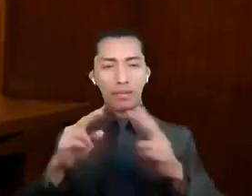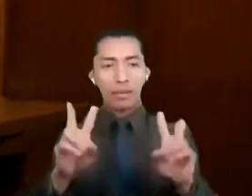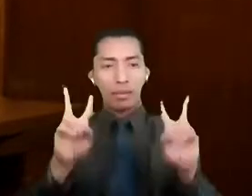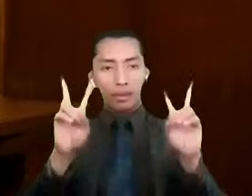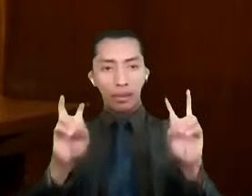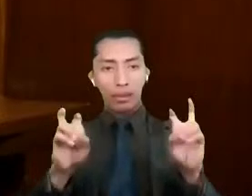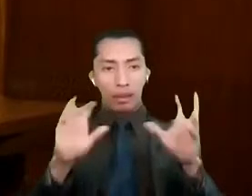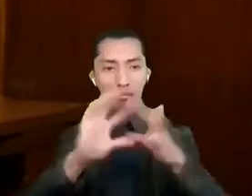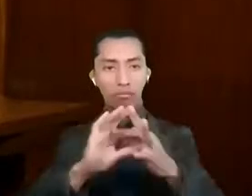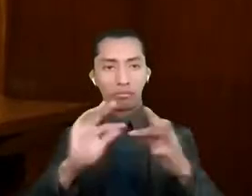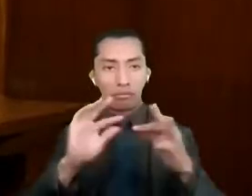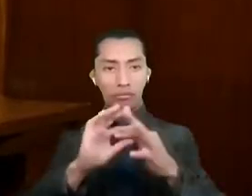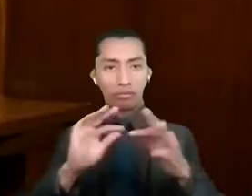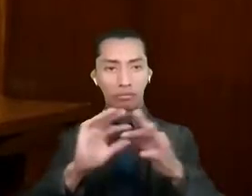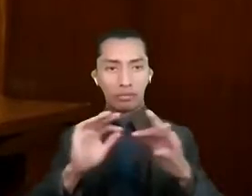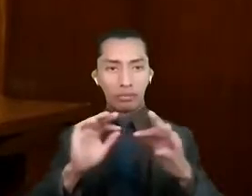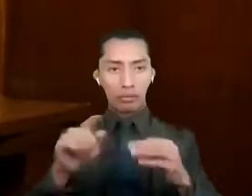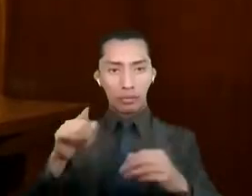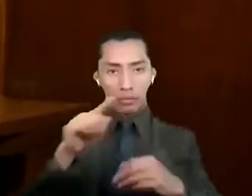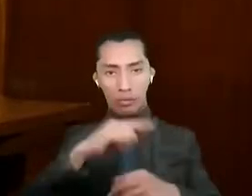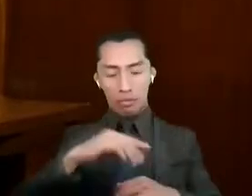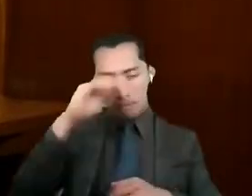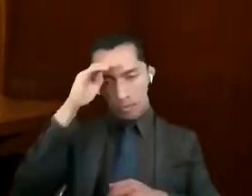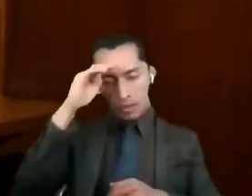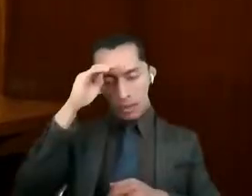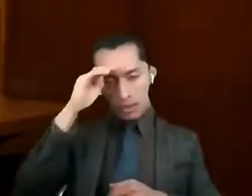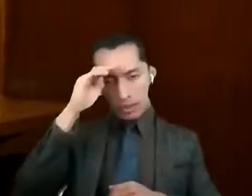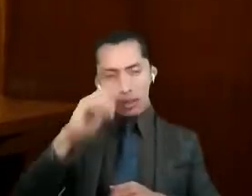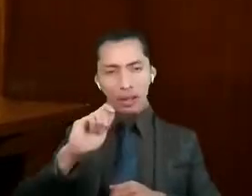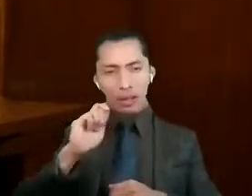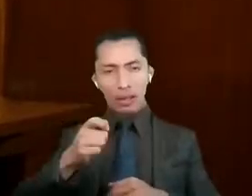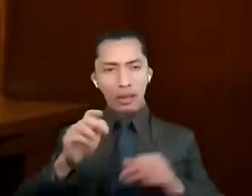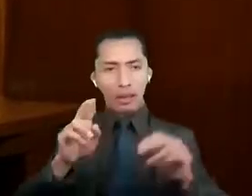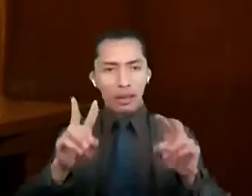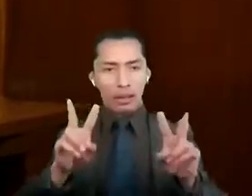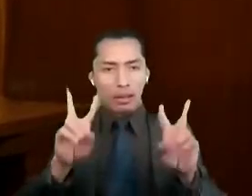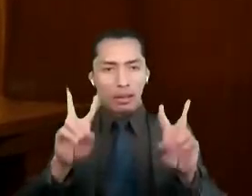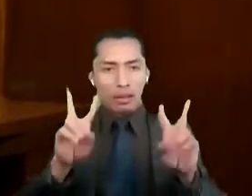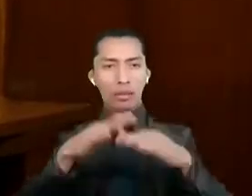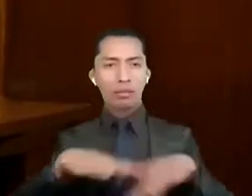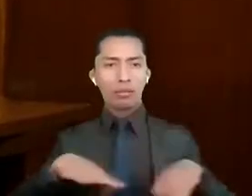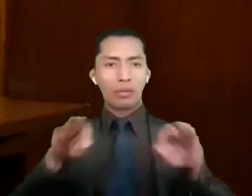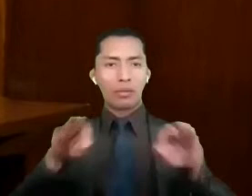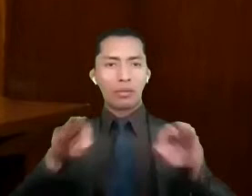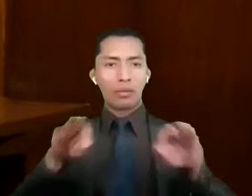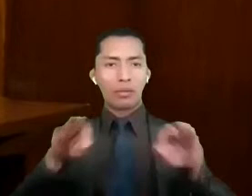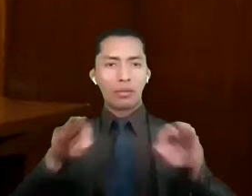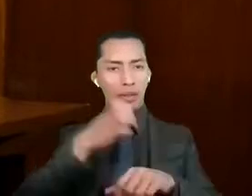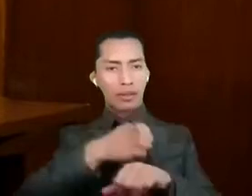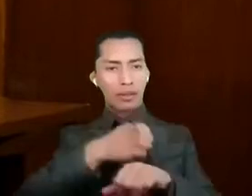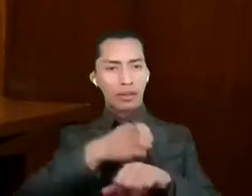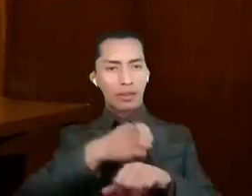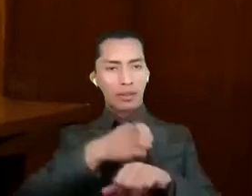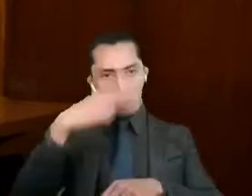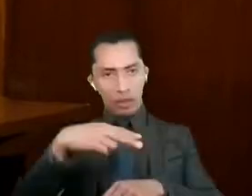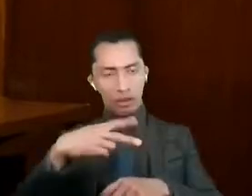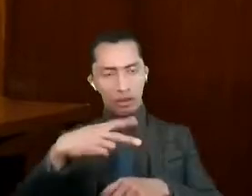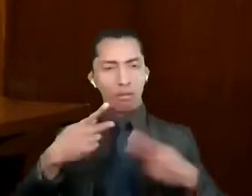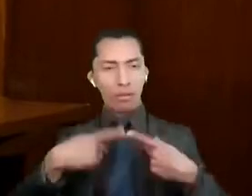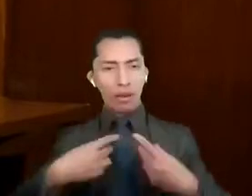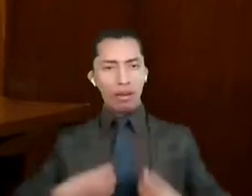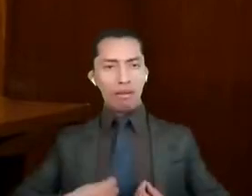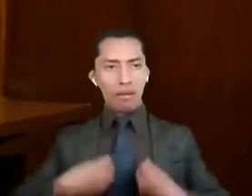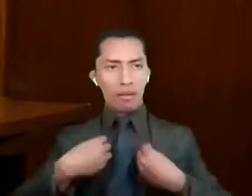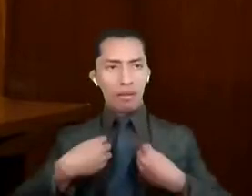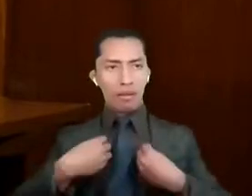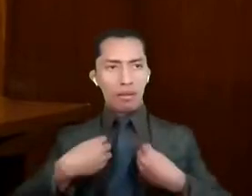me trae a hacer una reflexión es un tema fundamental para el Estado de México y los que habitamos en él,